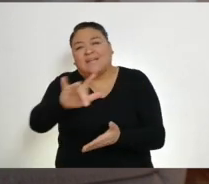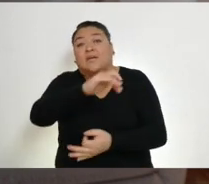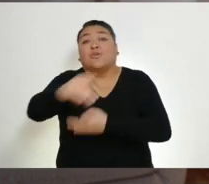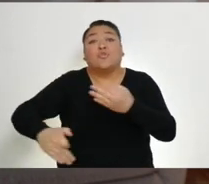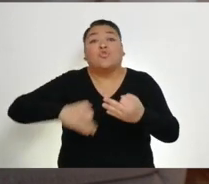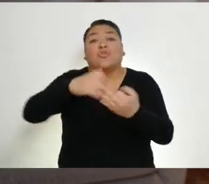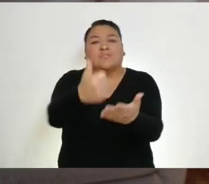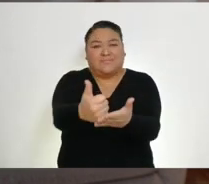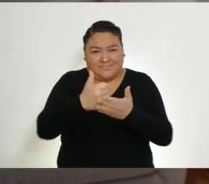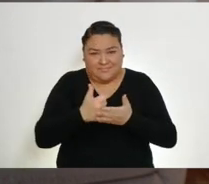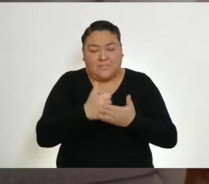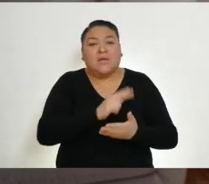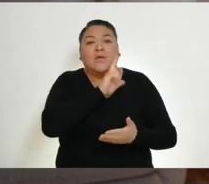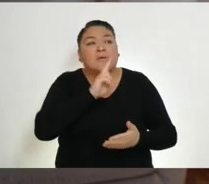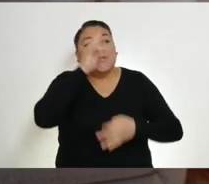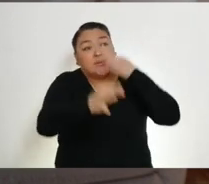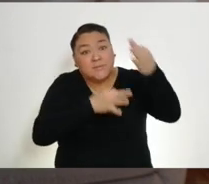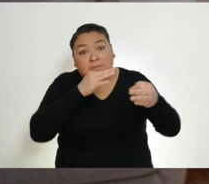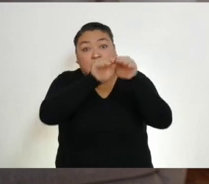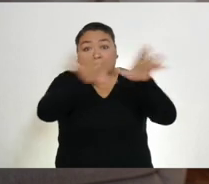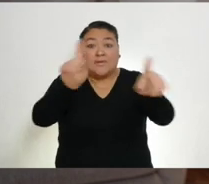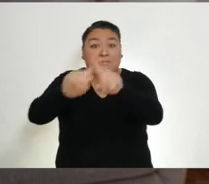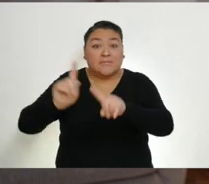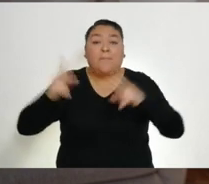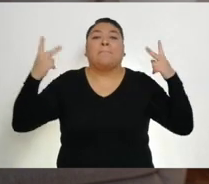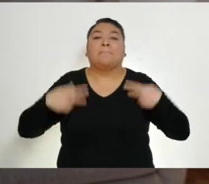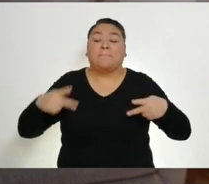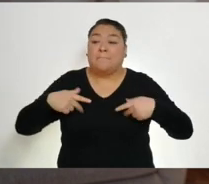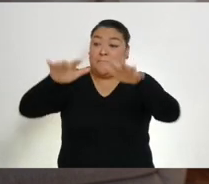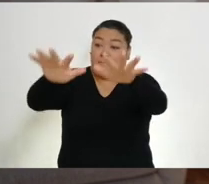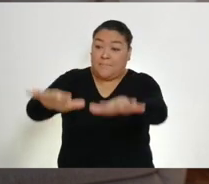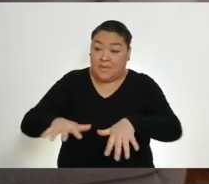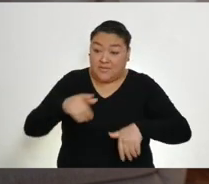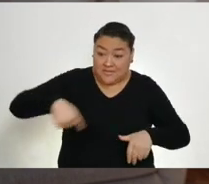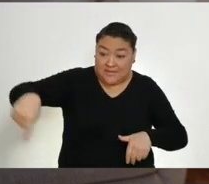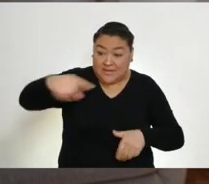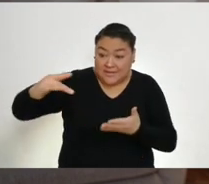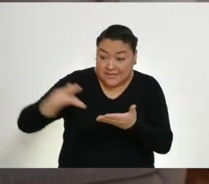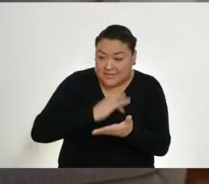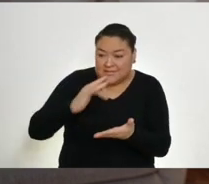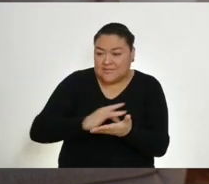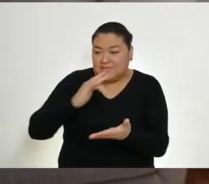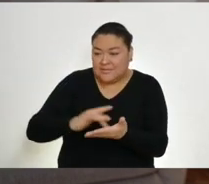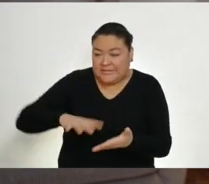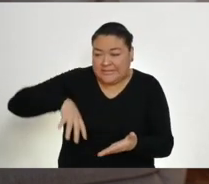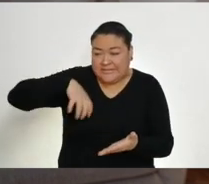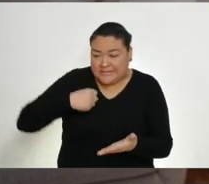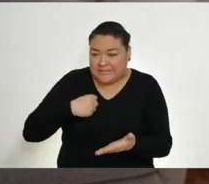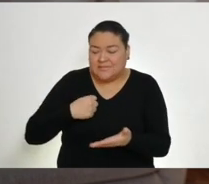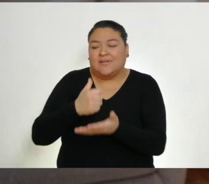aliados a los medios de comunicación y sobre todo a la afición por formar parte de este gran esfuerzo